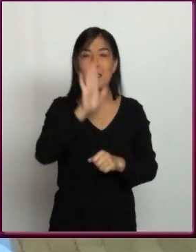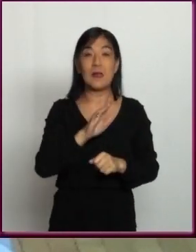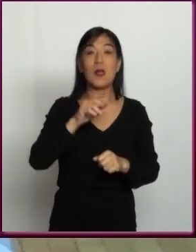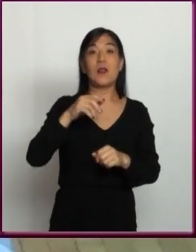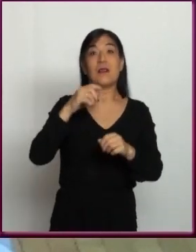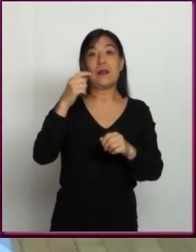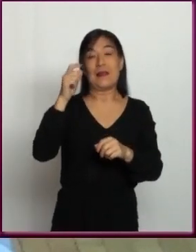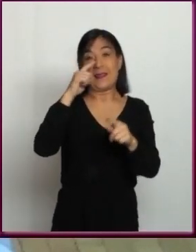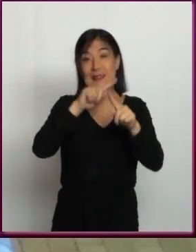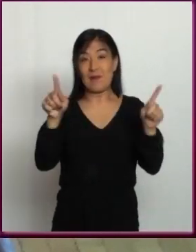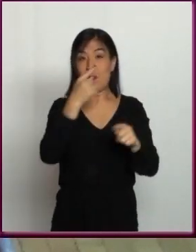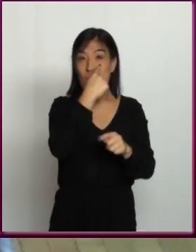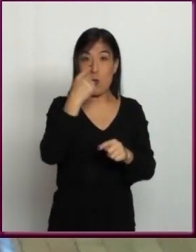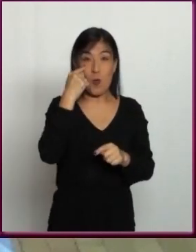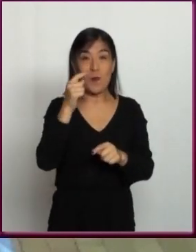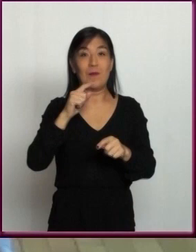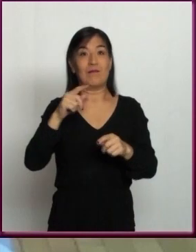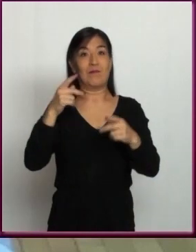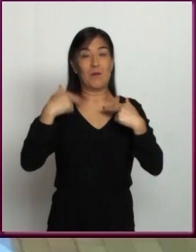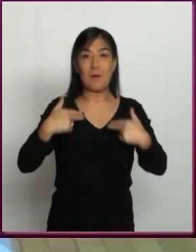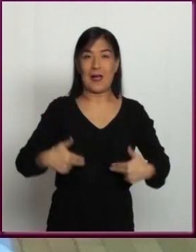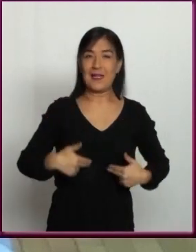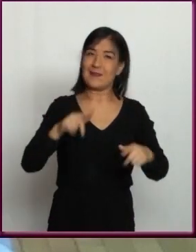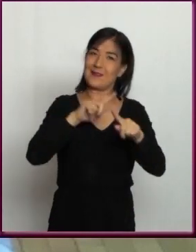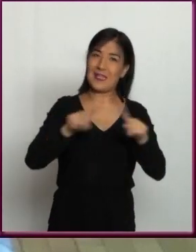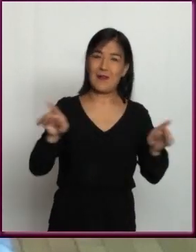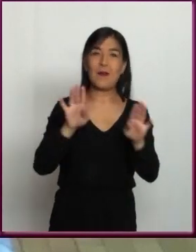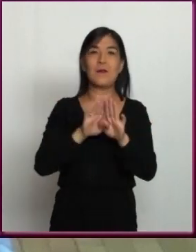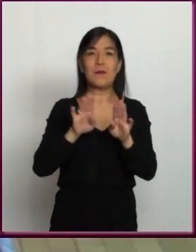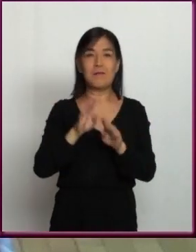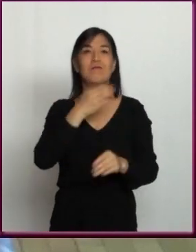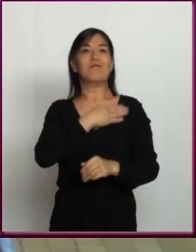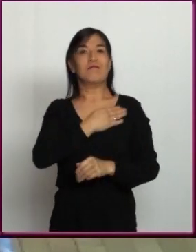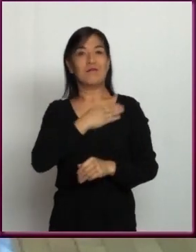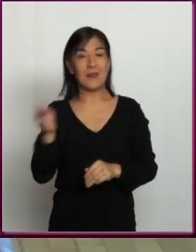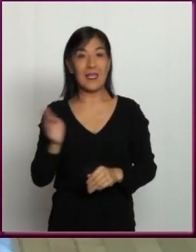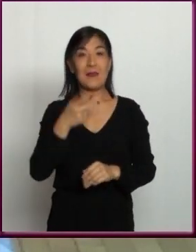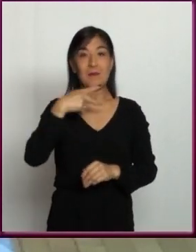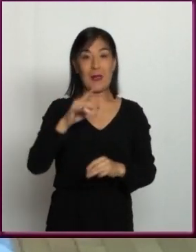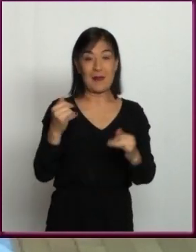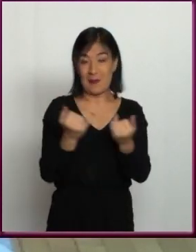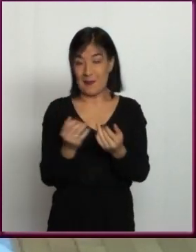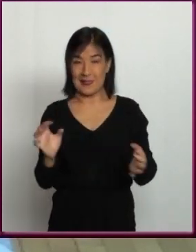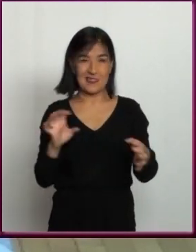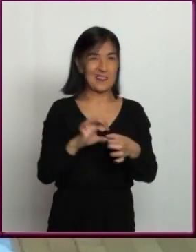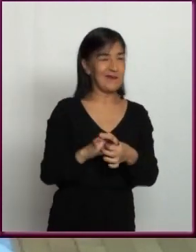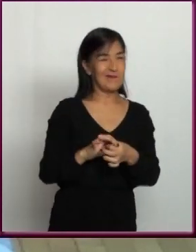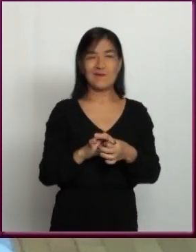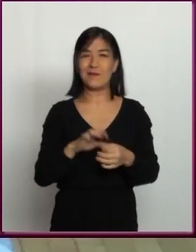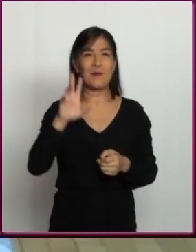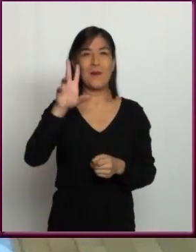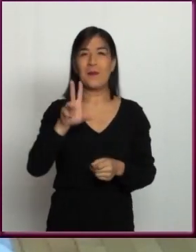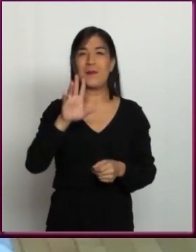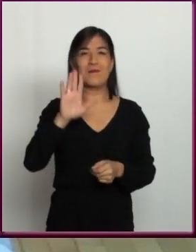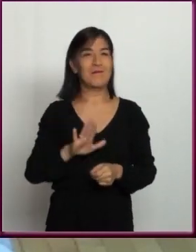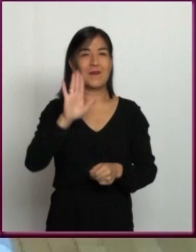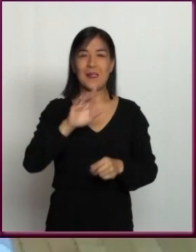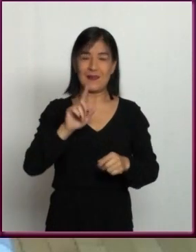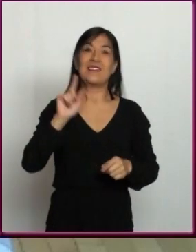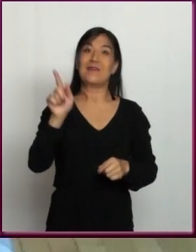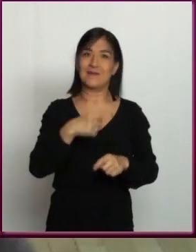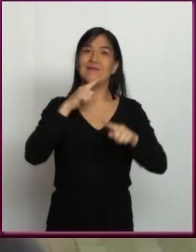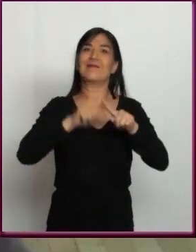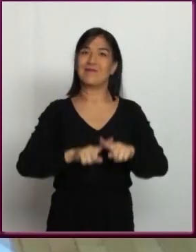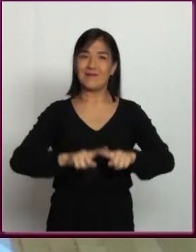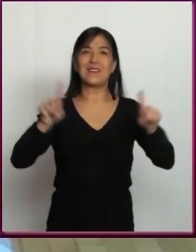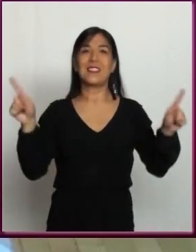sensor neurológico, es muy fino, es muy bueno, pero la funcionalidad no es muy parecida, ¿no? Sí, sí son bastante diferentes.